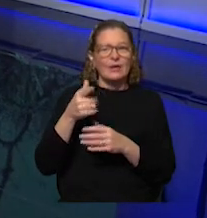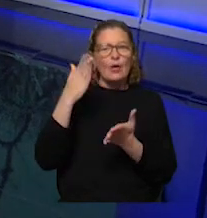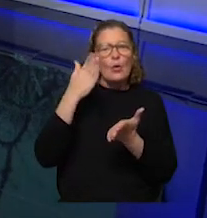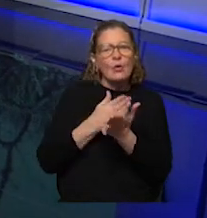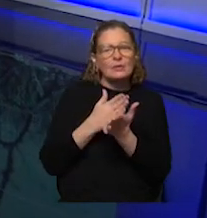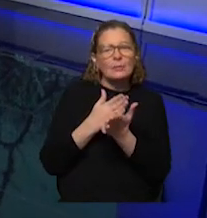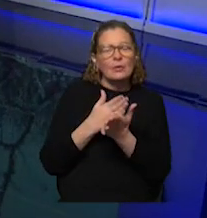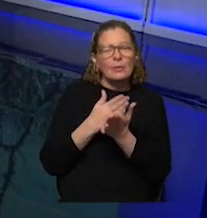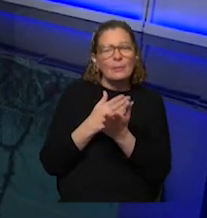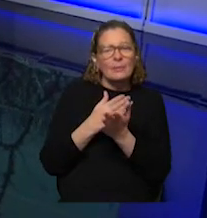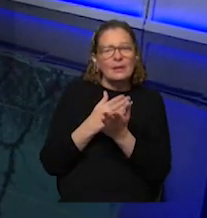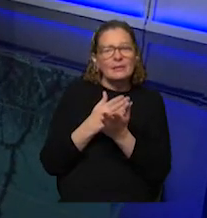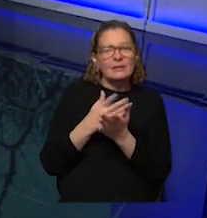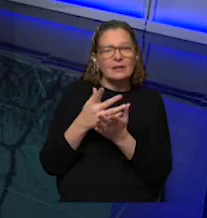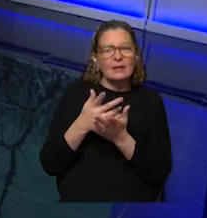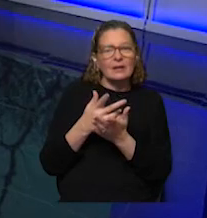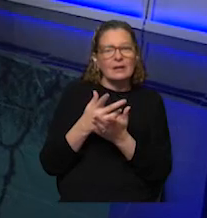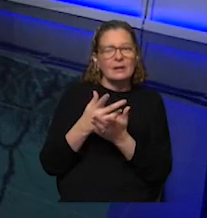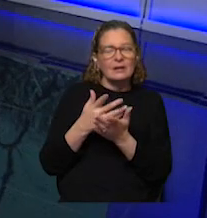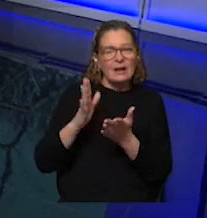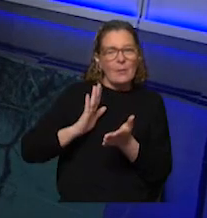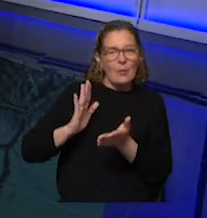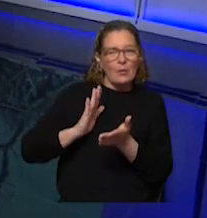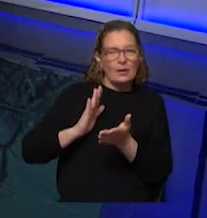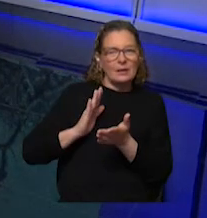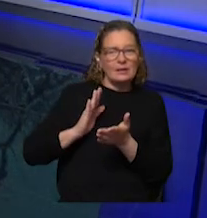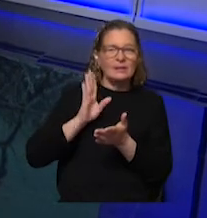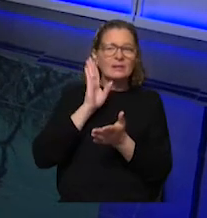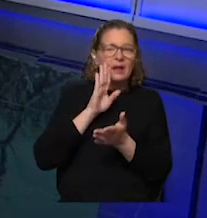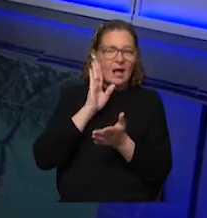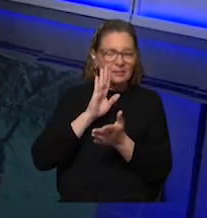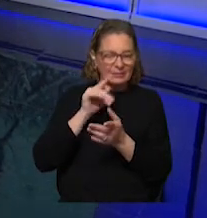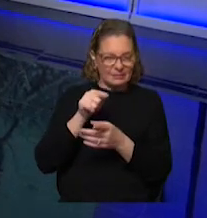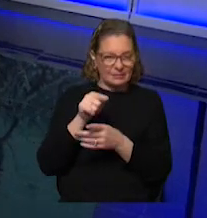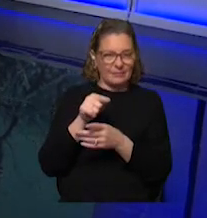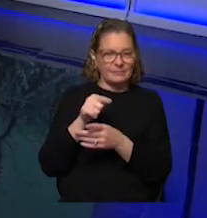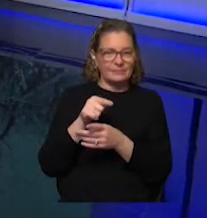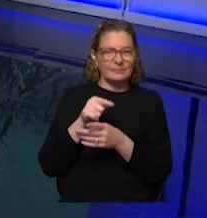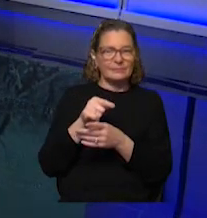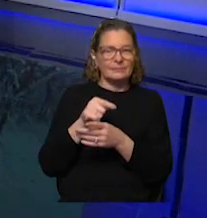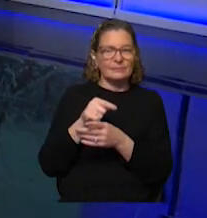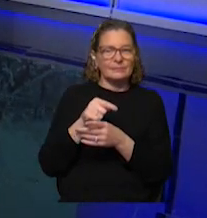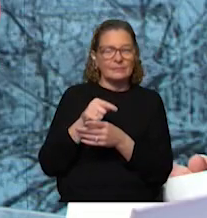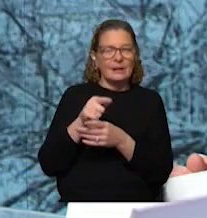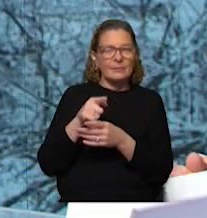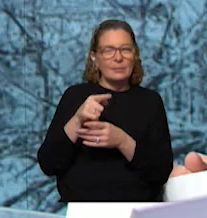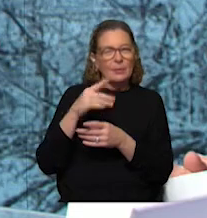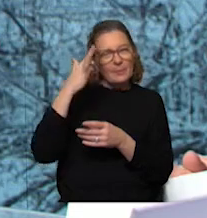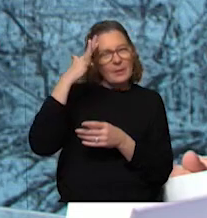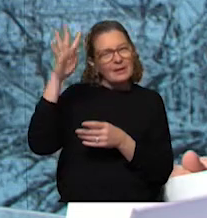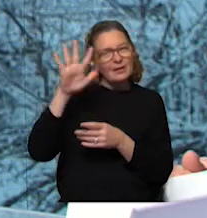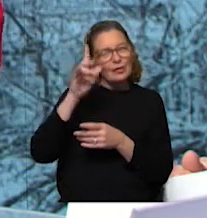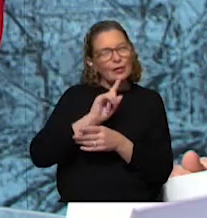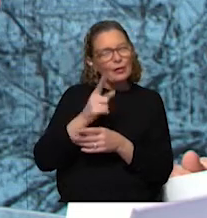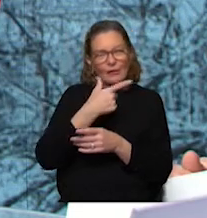es un capítulo más coral Claro que se lee las mujeres travestis trans no este Sí me imagino que no debe haber